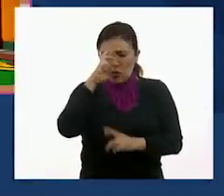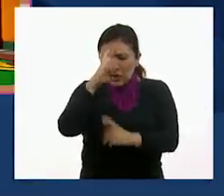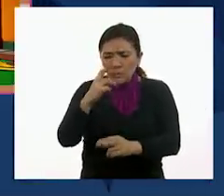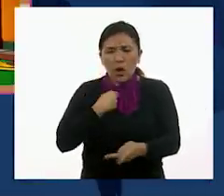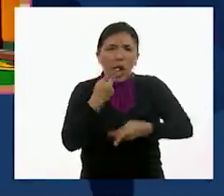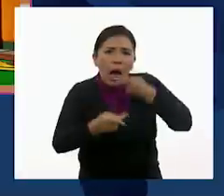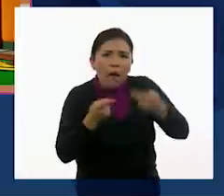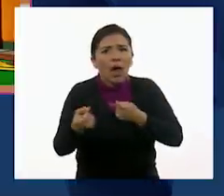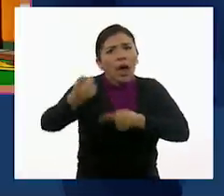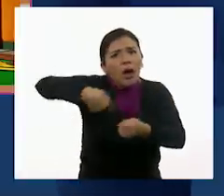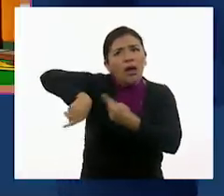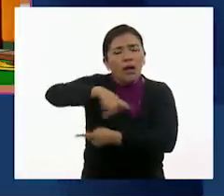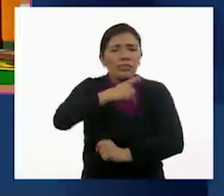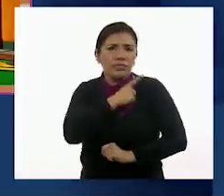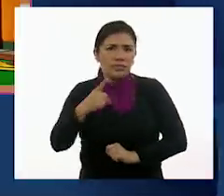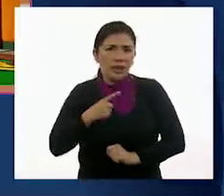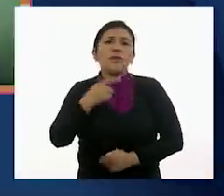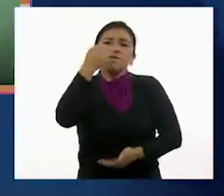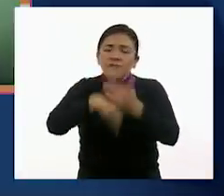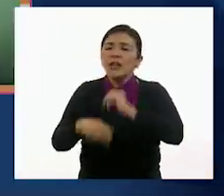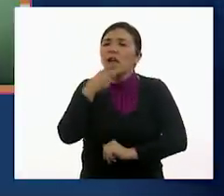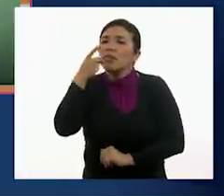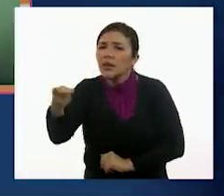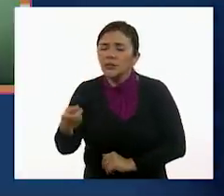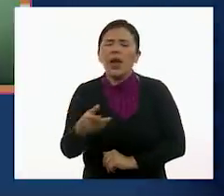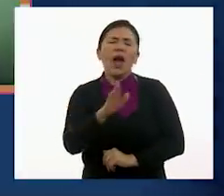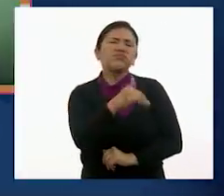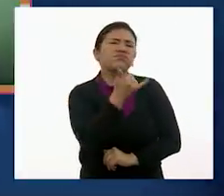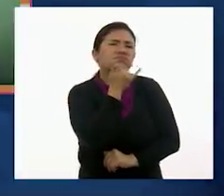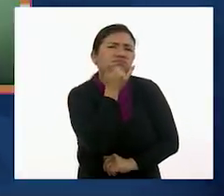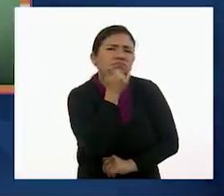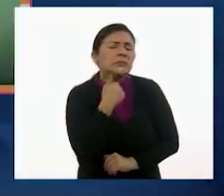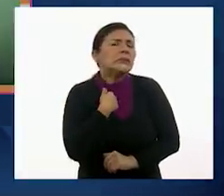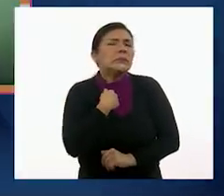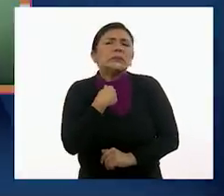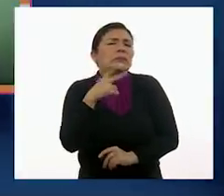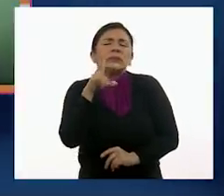demás. Y tú tienes que decírselo, Nacho. Perdón,